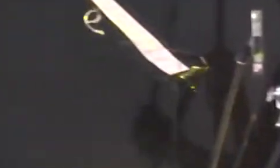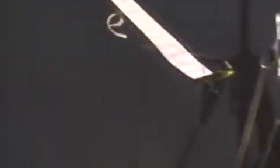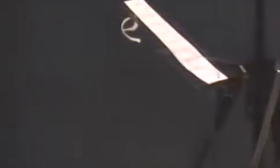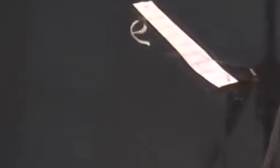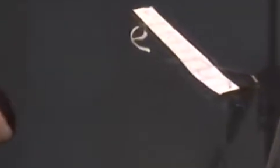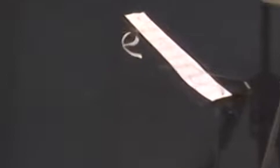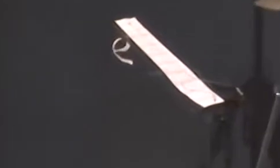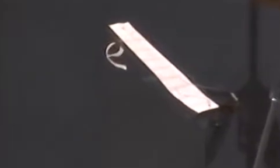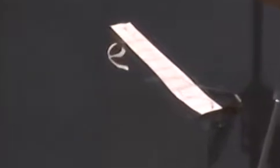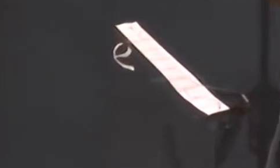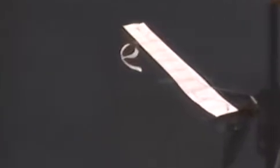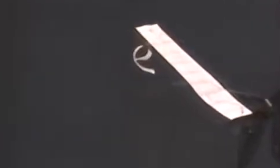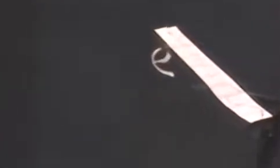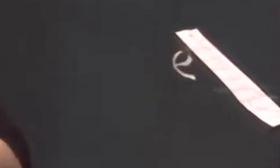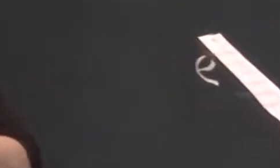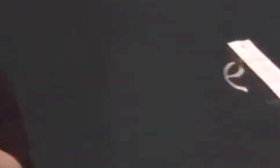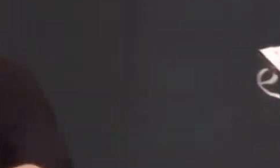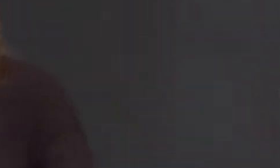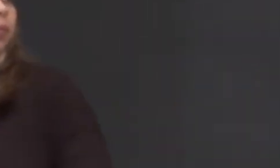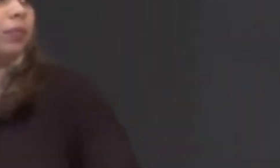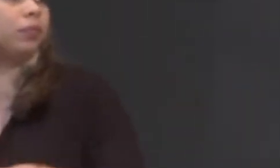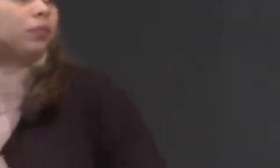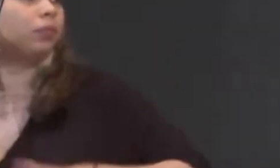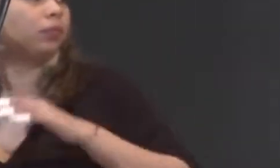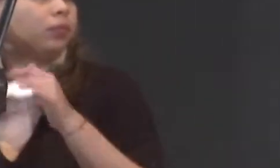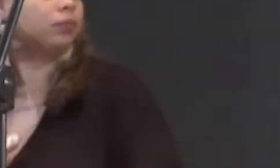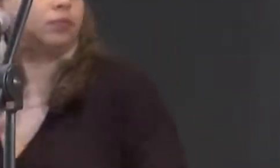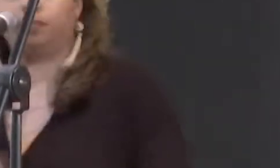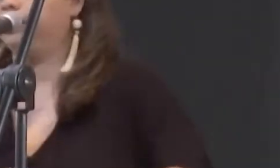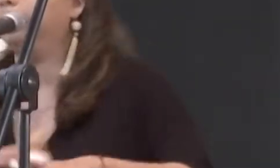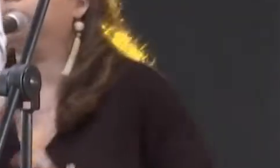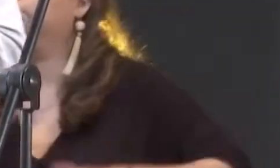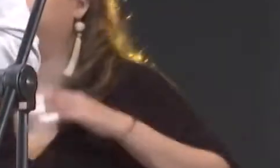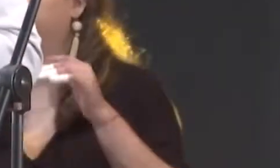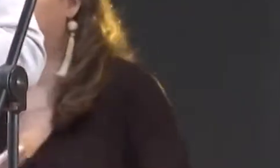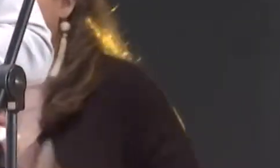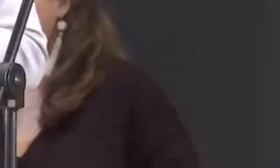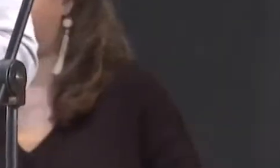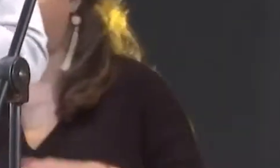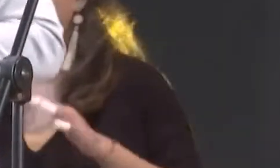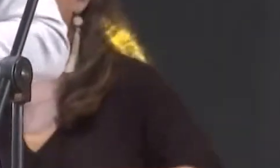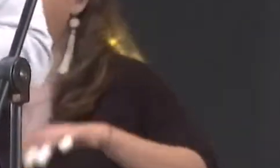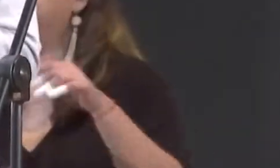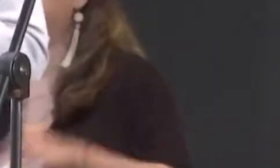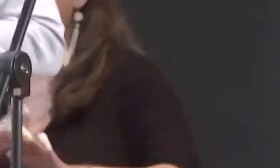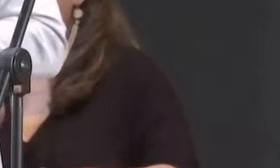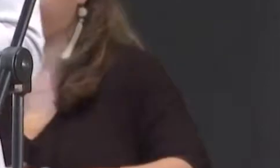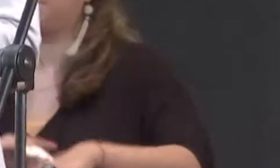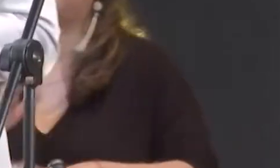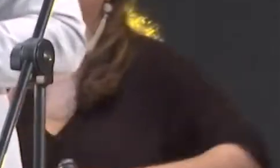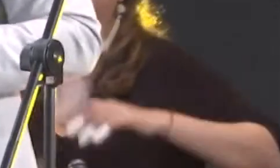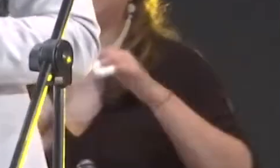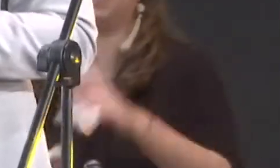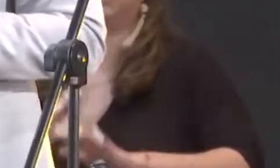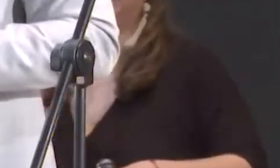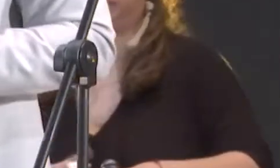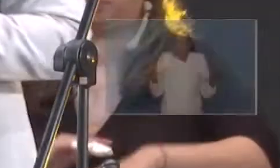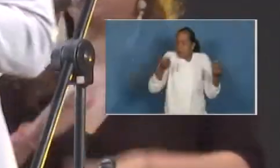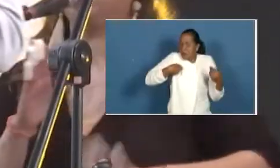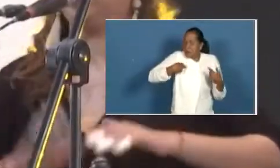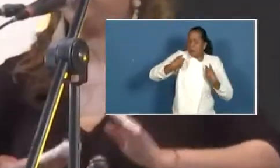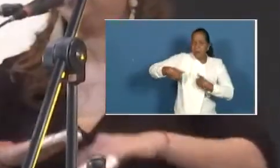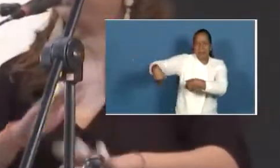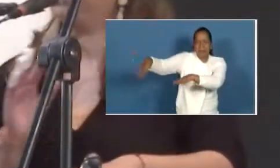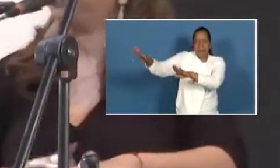tu culpa? ¿Será que nunca la pudiste atender? Cuando ella te decía, atiéndeme ahora o me vas a